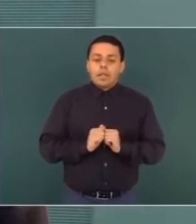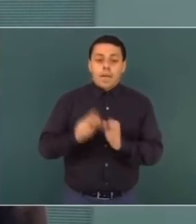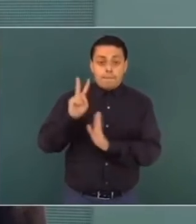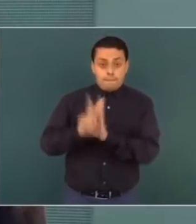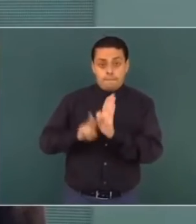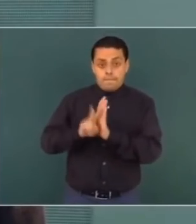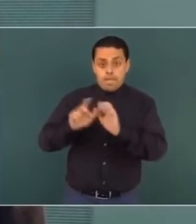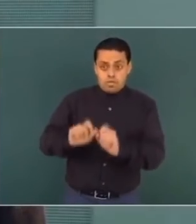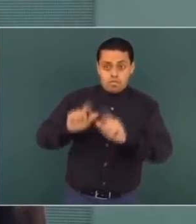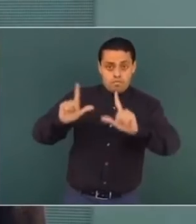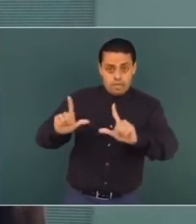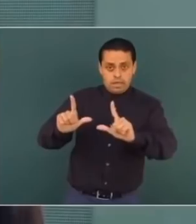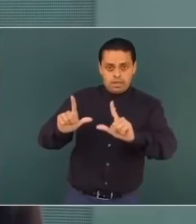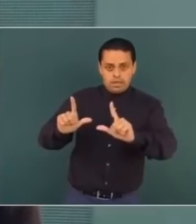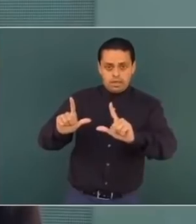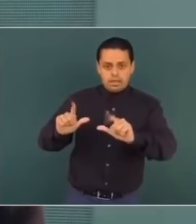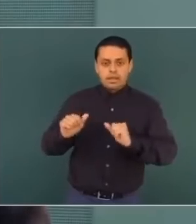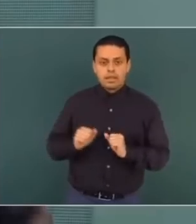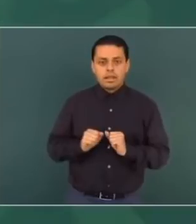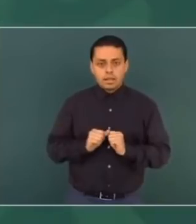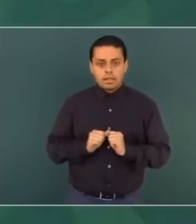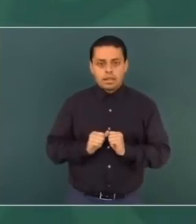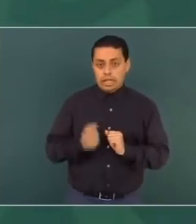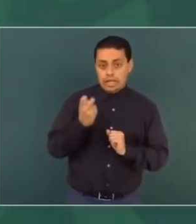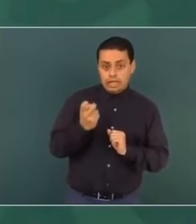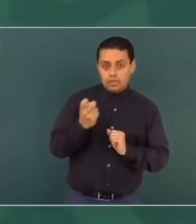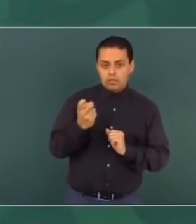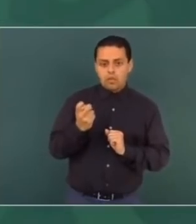este video con la elección